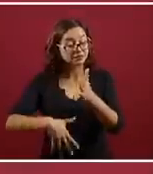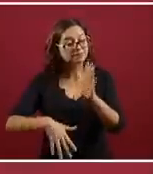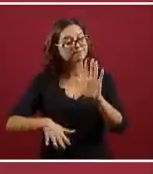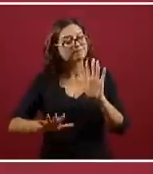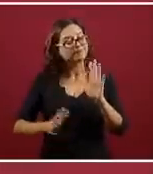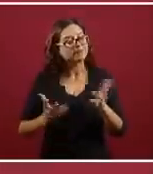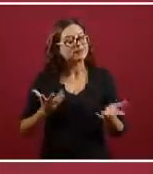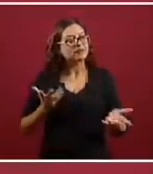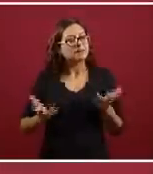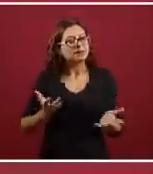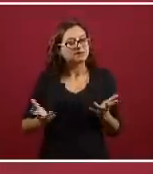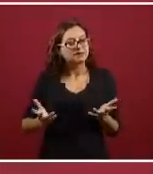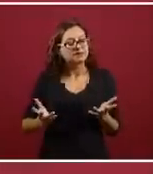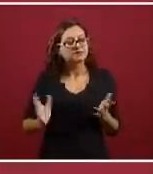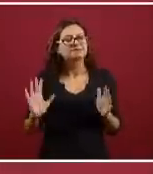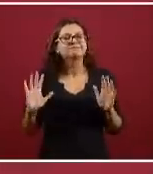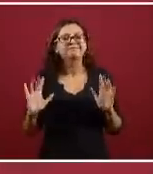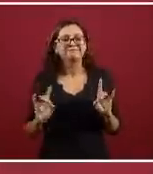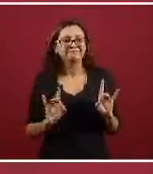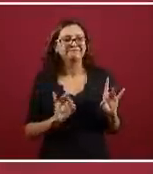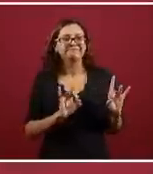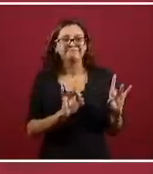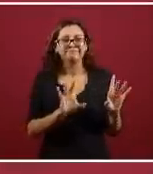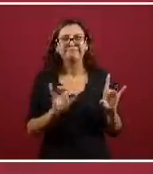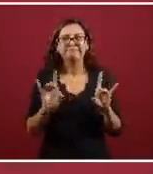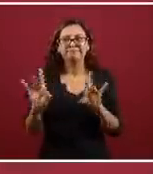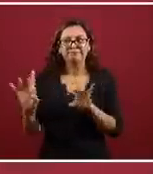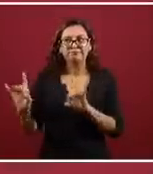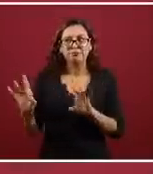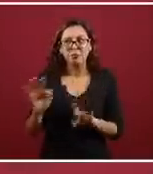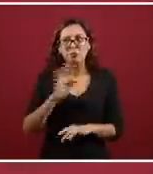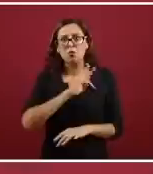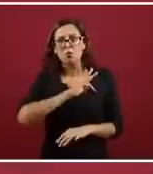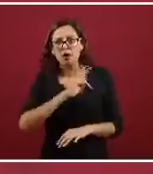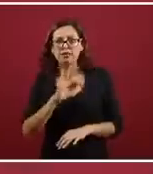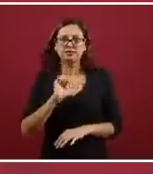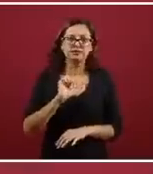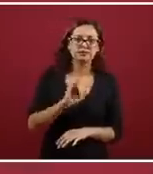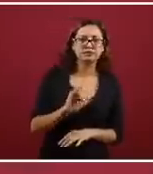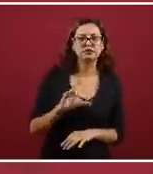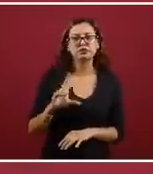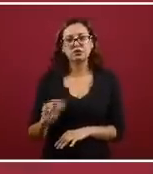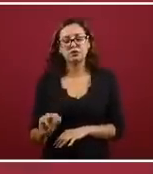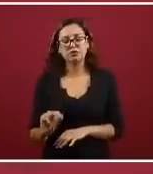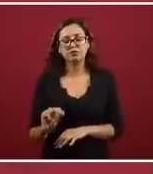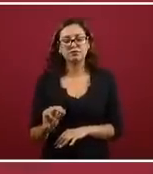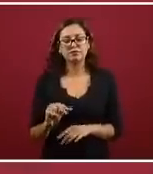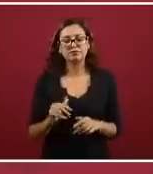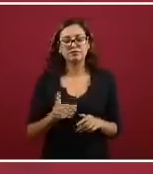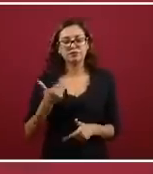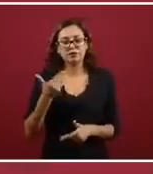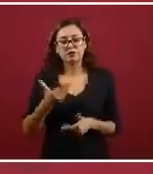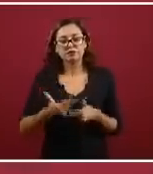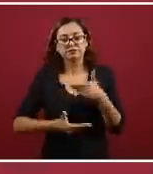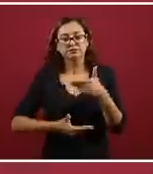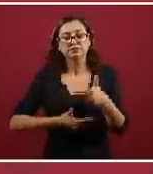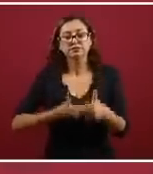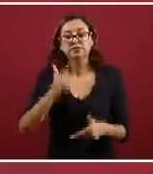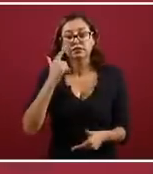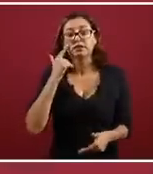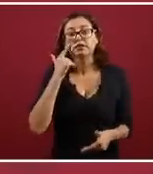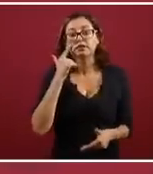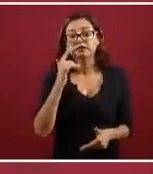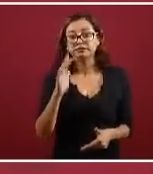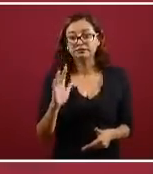de una serie de elementos para que no